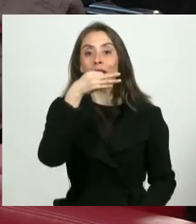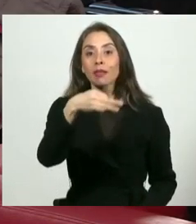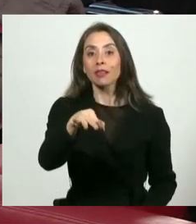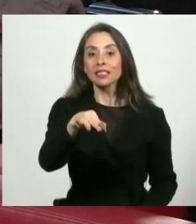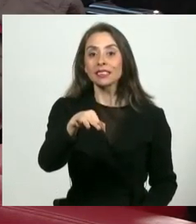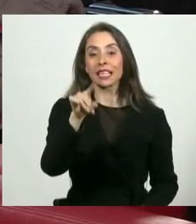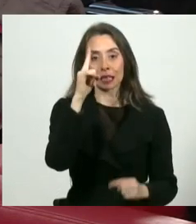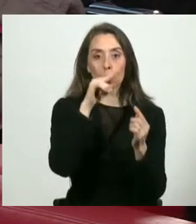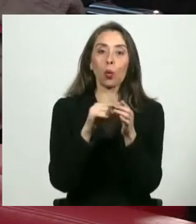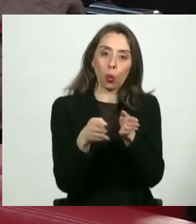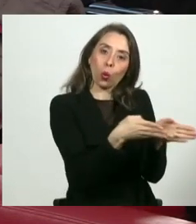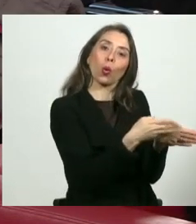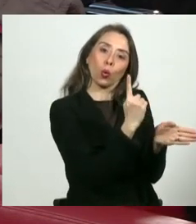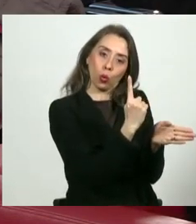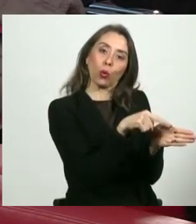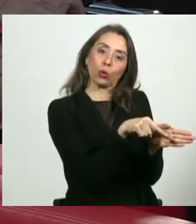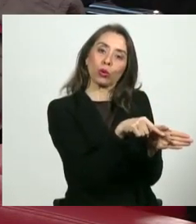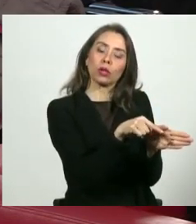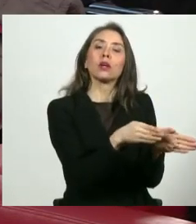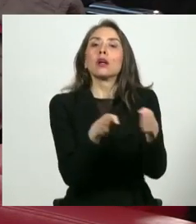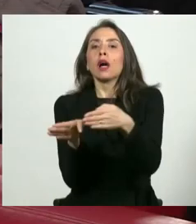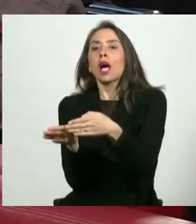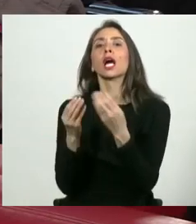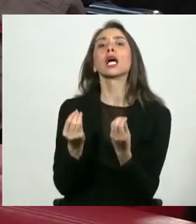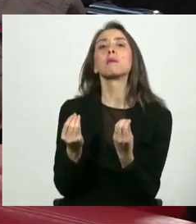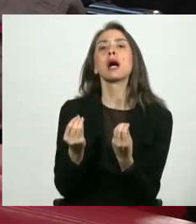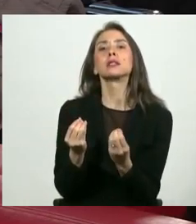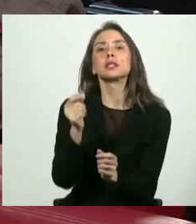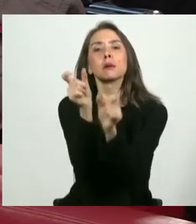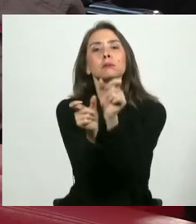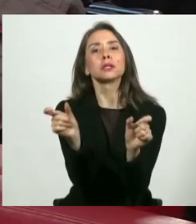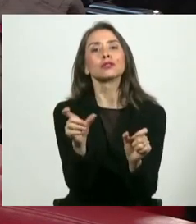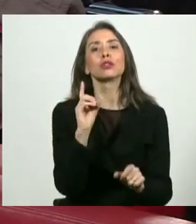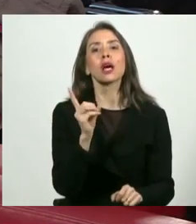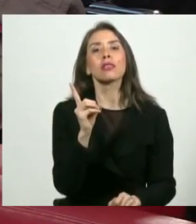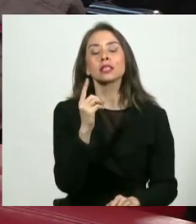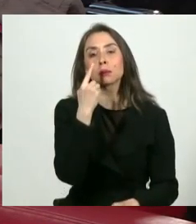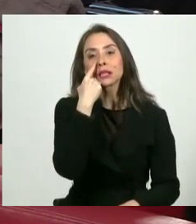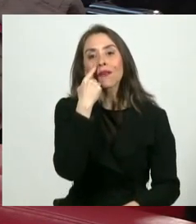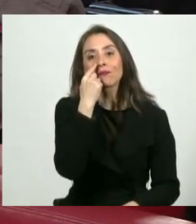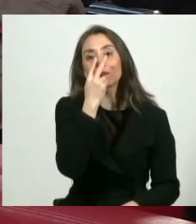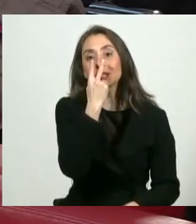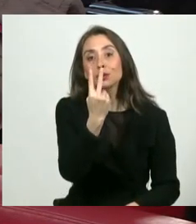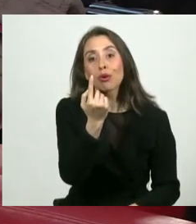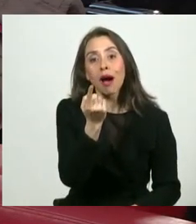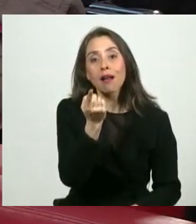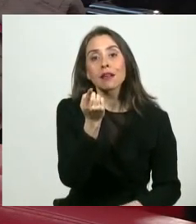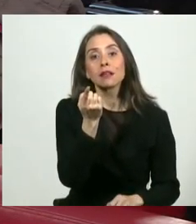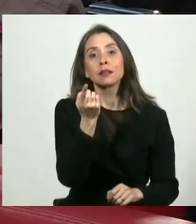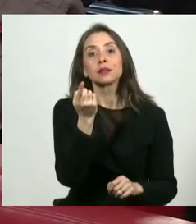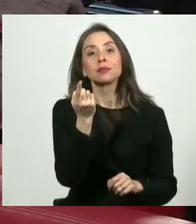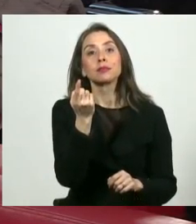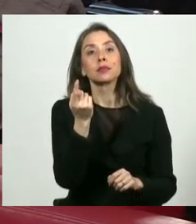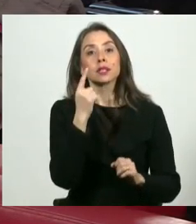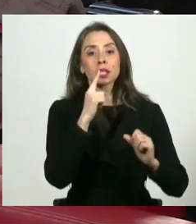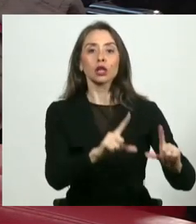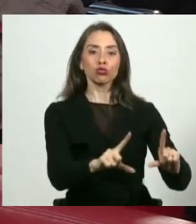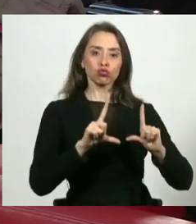esa es una parte. ¿Qué pasa con las personas con discapacidad visual que tienen un